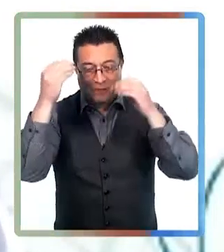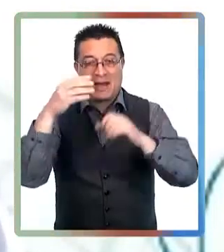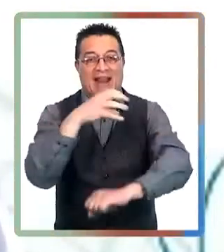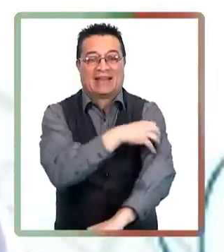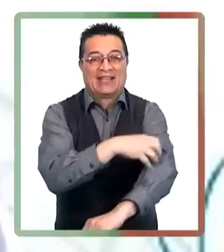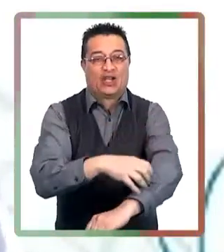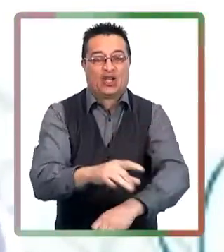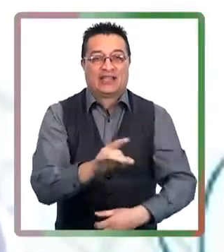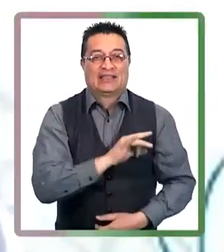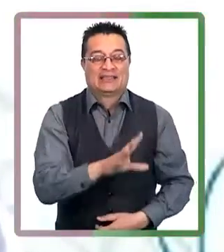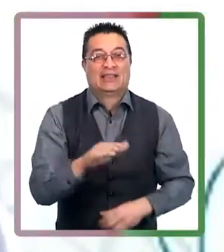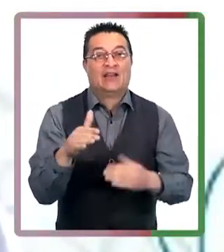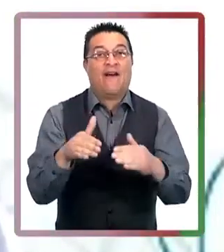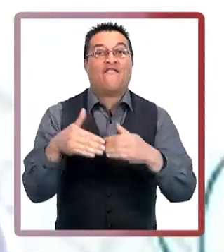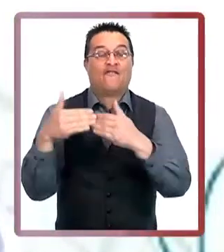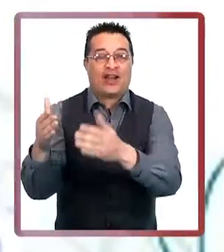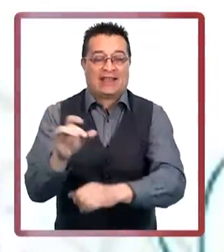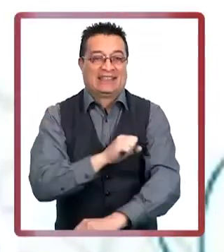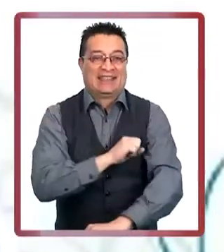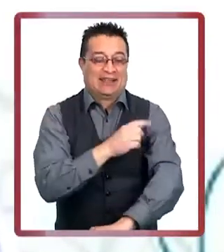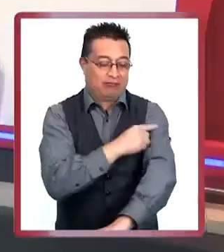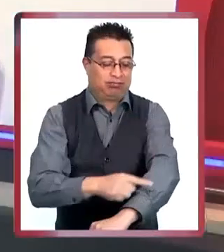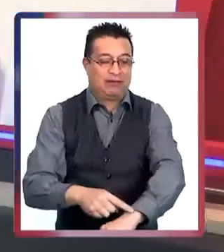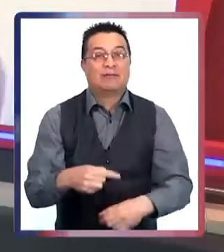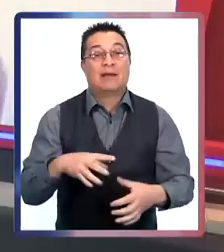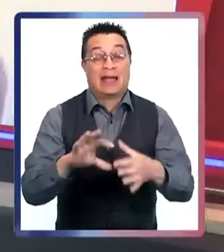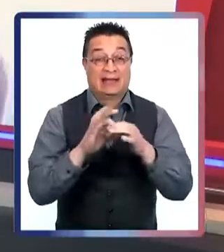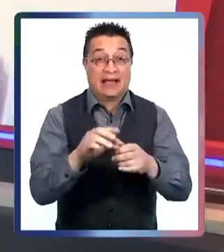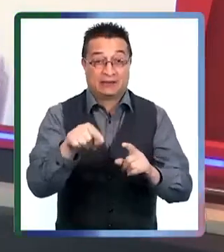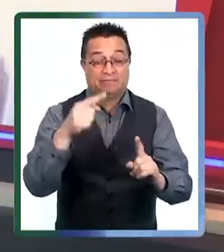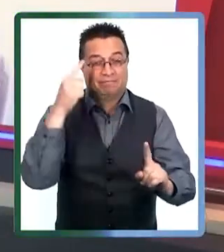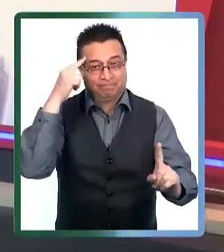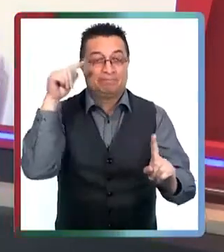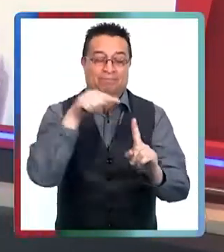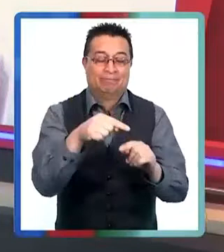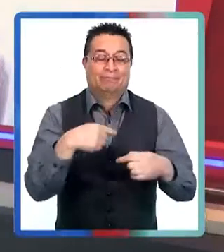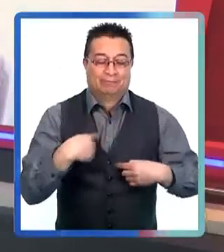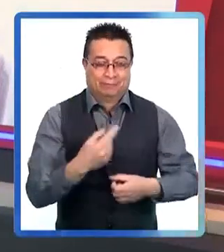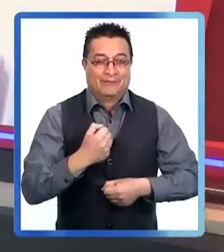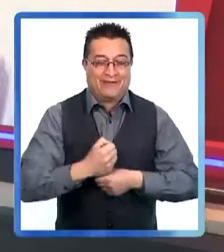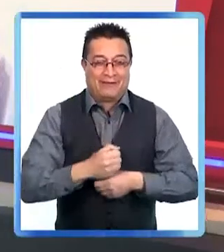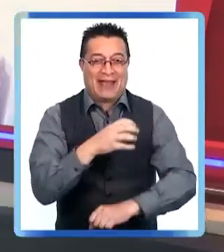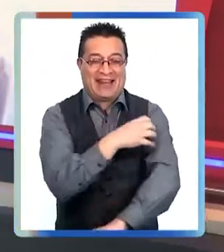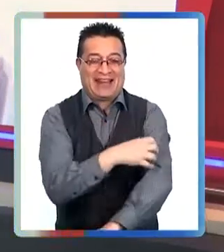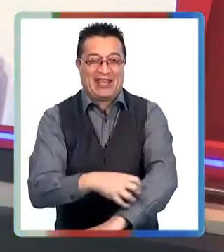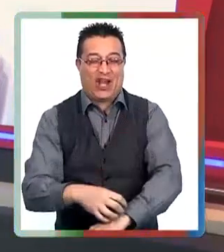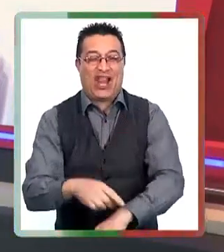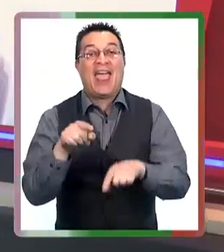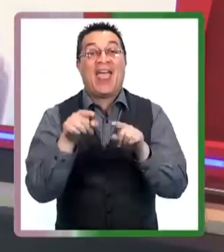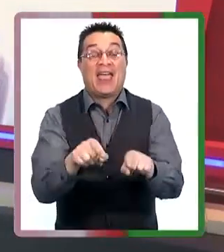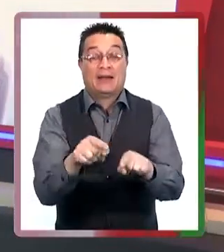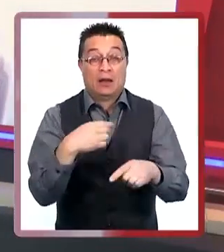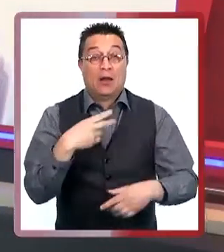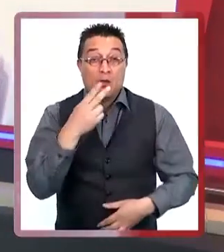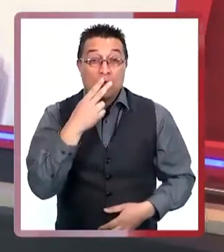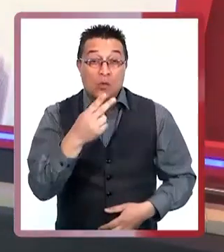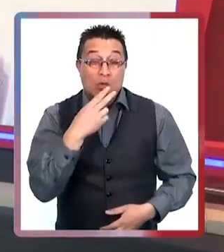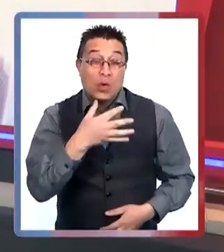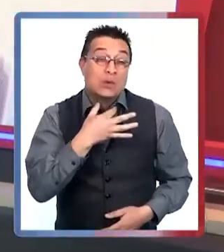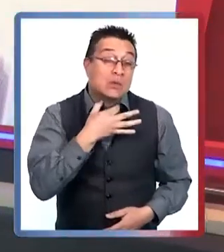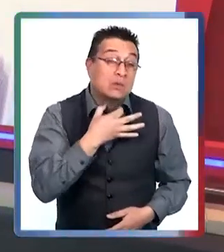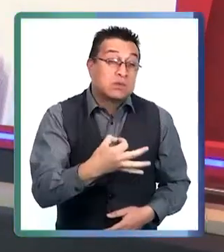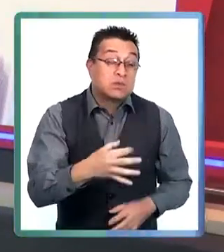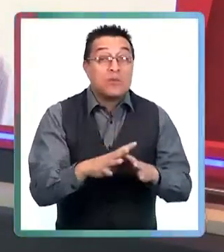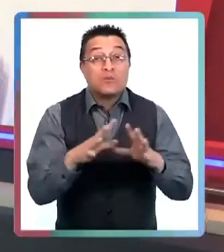las regiones de nuestro país, fuera de Santiago. Muchísimas gracias. Bueno, esa es nuestra camiseta. Doctor, hablemos de tabaquismo. Fíjese que he